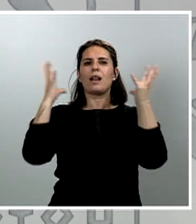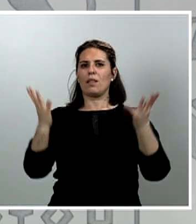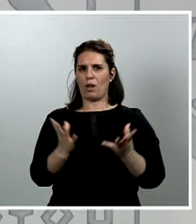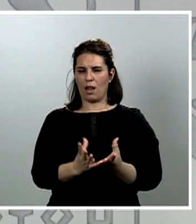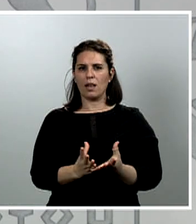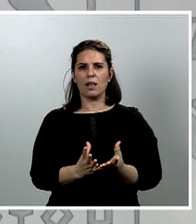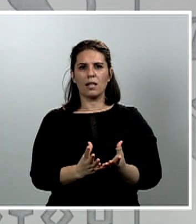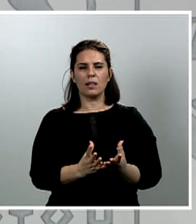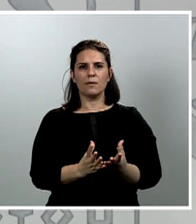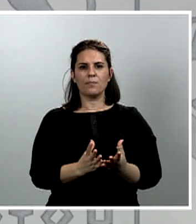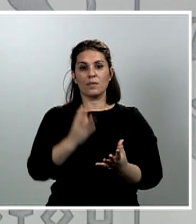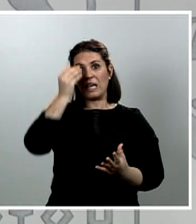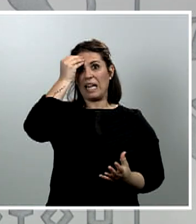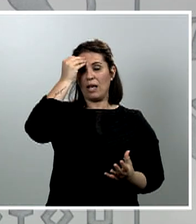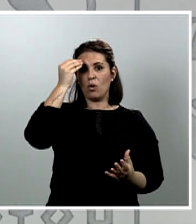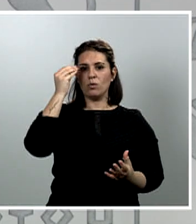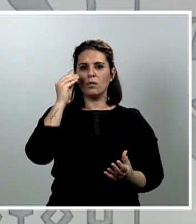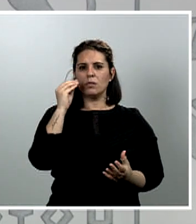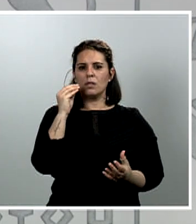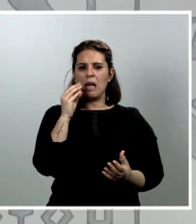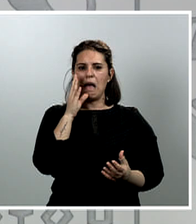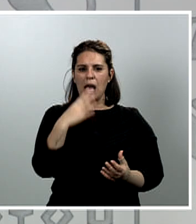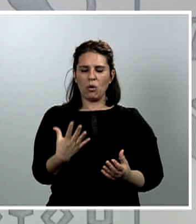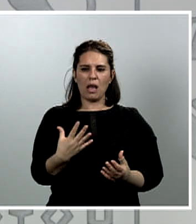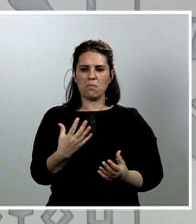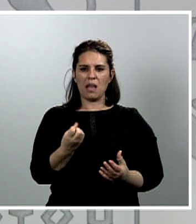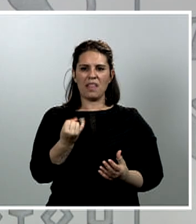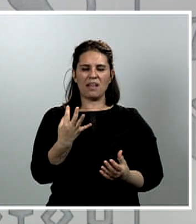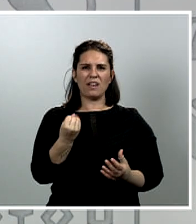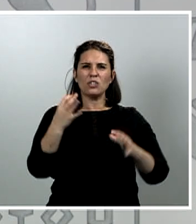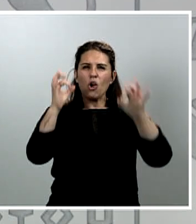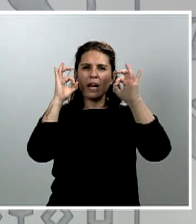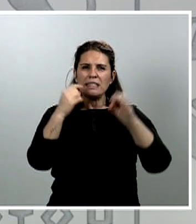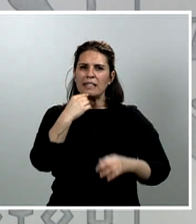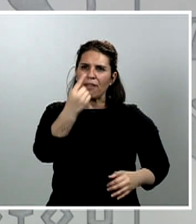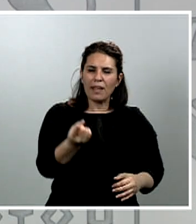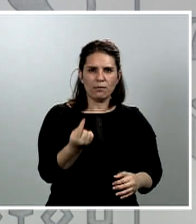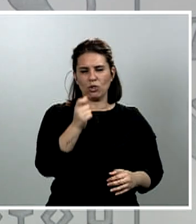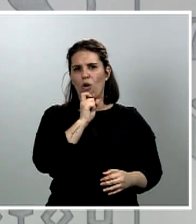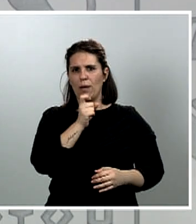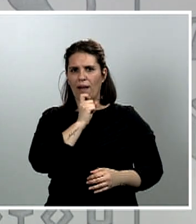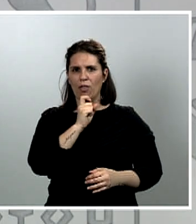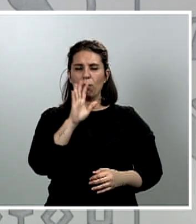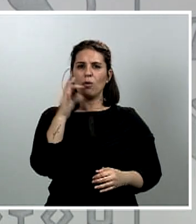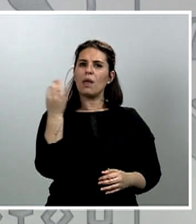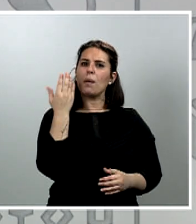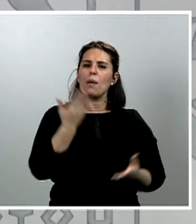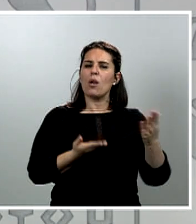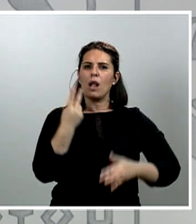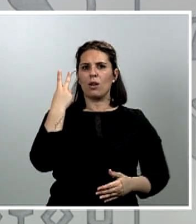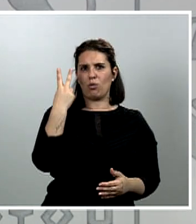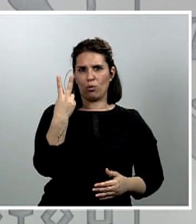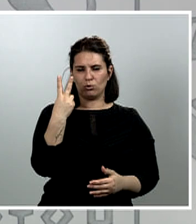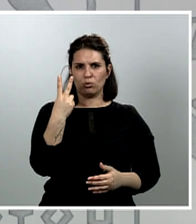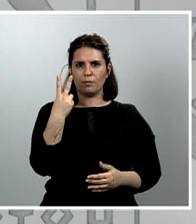creo que especular ahora mismo con cifras concretas es complicado. Pero sí que es cierto que hay que valorar los dos aspectos, no solo cómo evoluciona la epidemia,